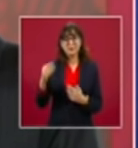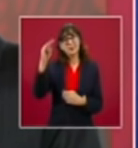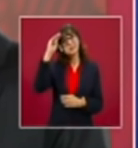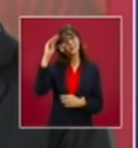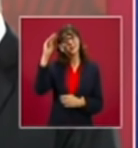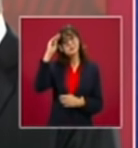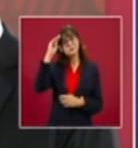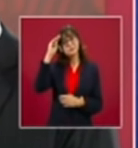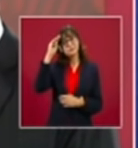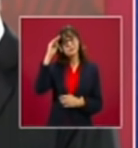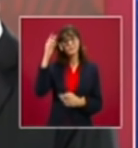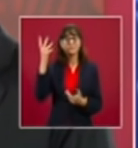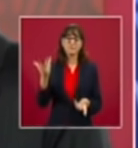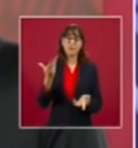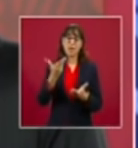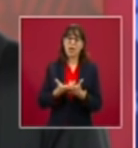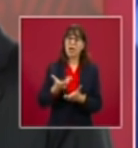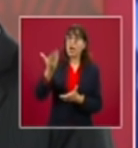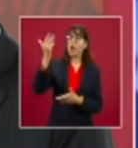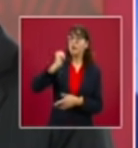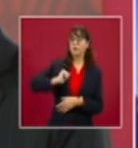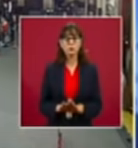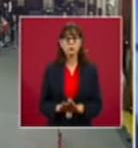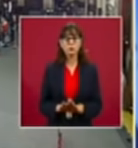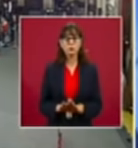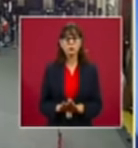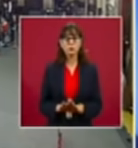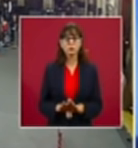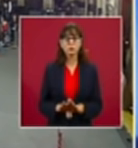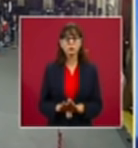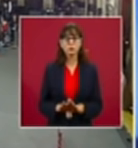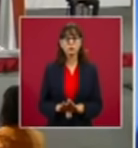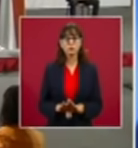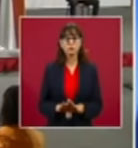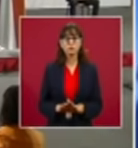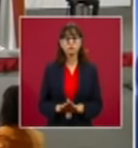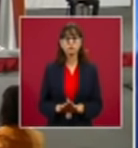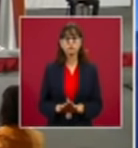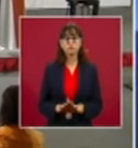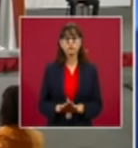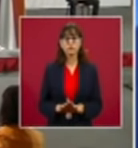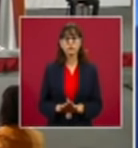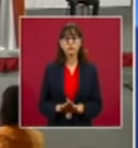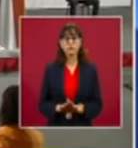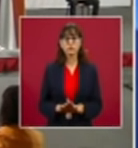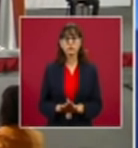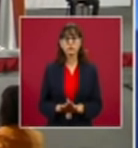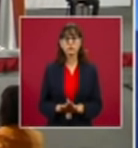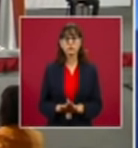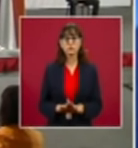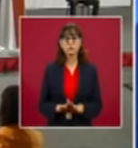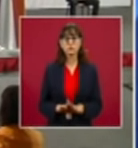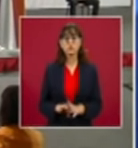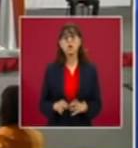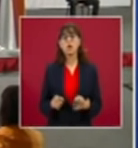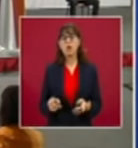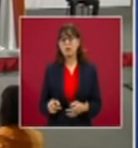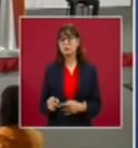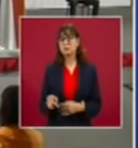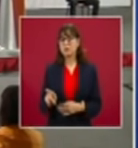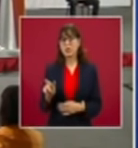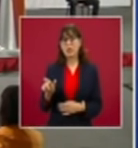con tanto gusto como en estos tres meses creo que mis más cercanos colaboradores que lo podrían